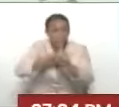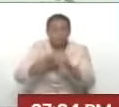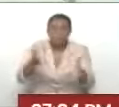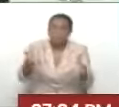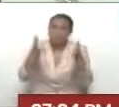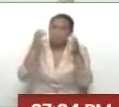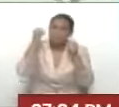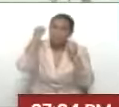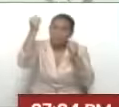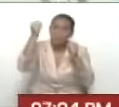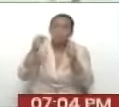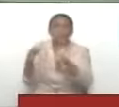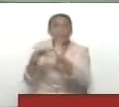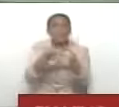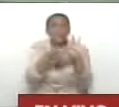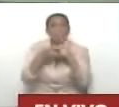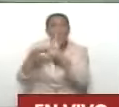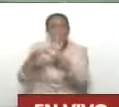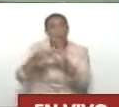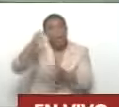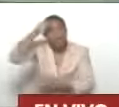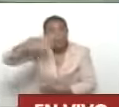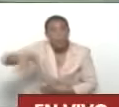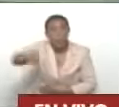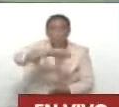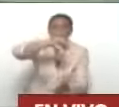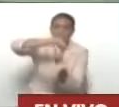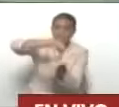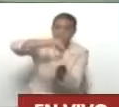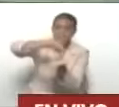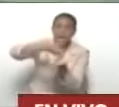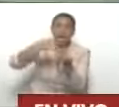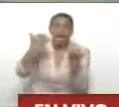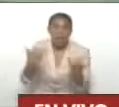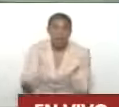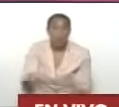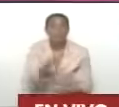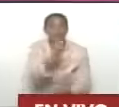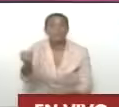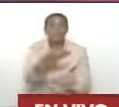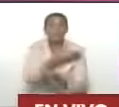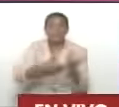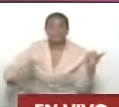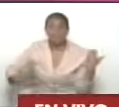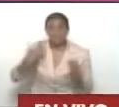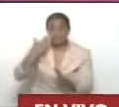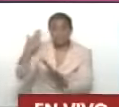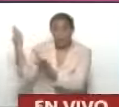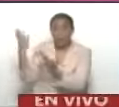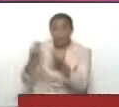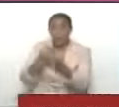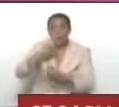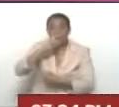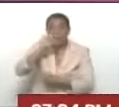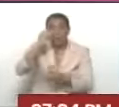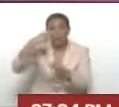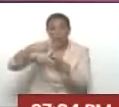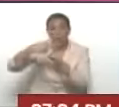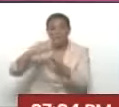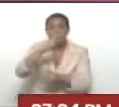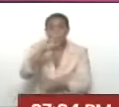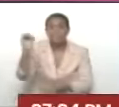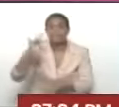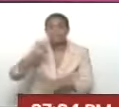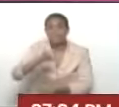victoria, unido al pueblo de Irán. Vamos a ver, semana presidencial, con Maduro más, 20 de